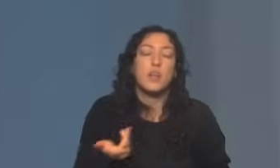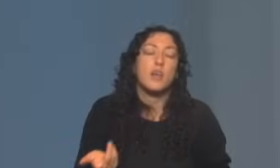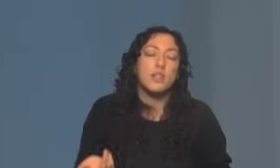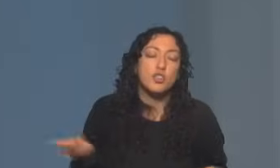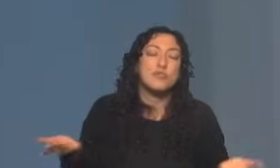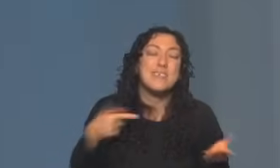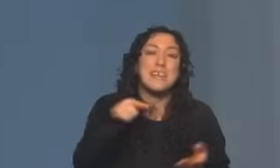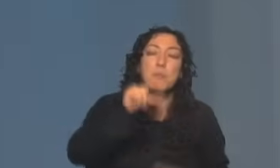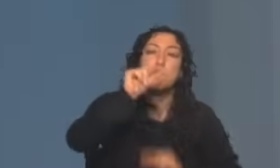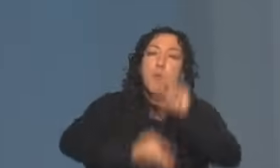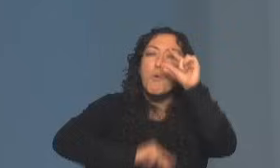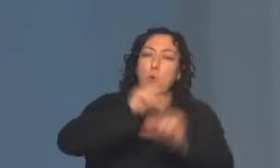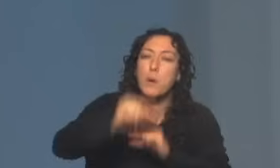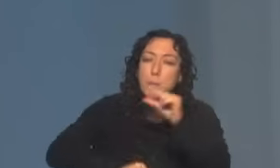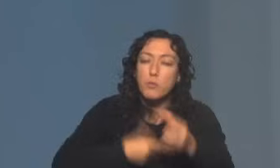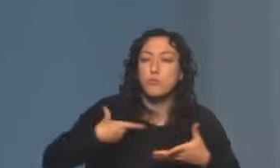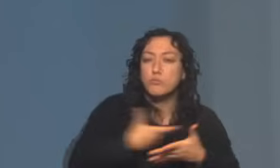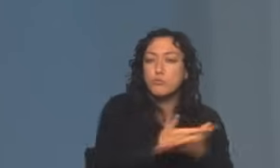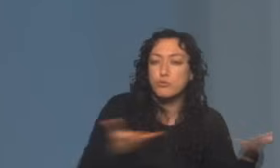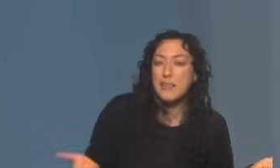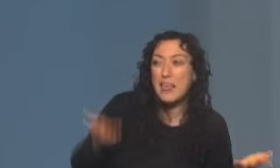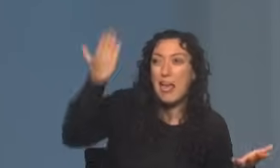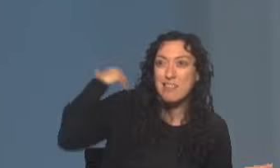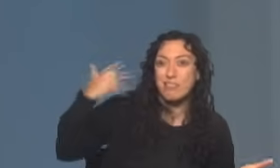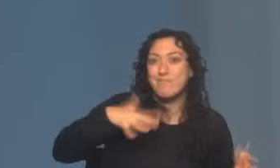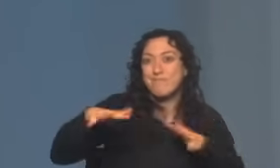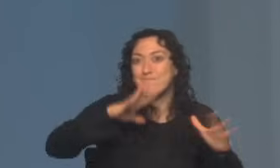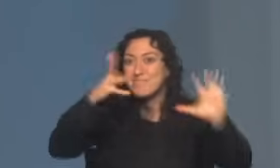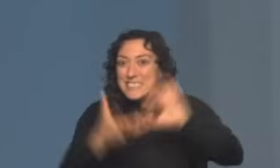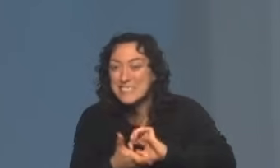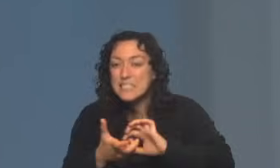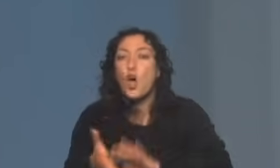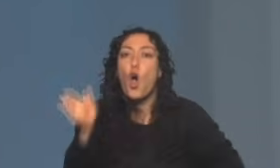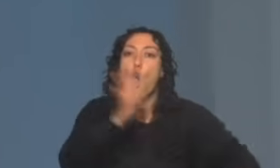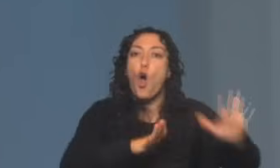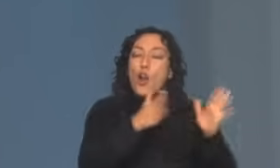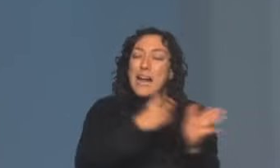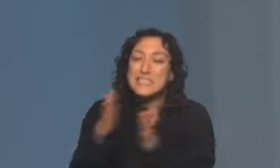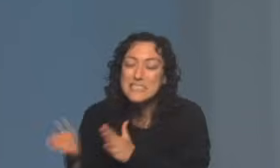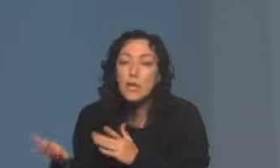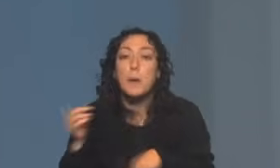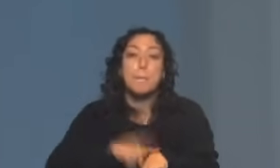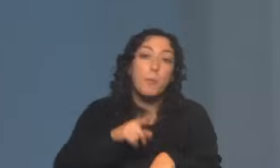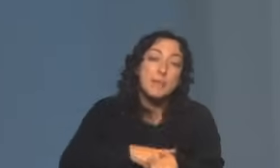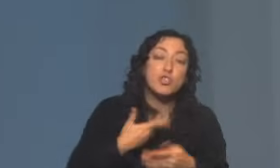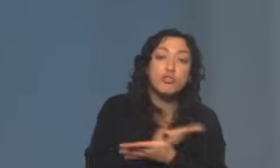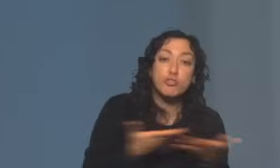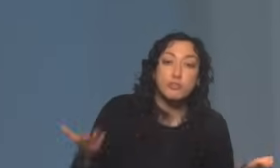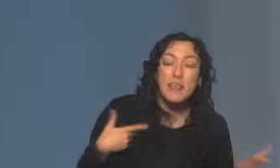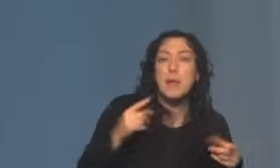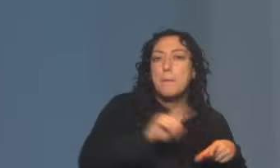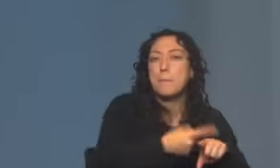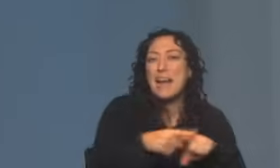se fue organizando en una sociedad que está atravesando por crisis, y cuando las sociedades pasan por crisis y por desenganchamiento de los